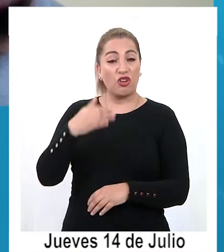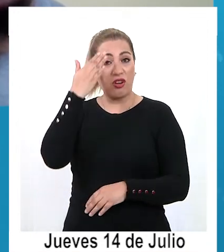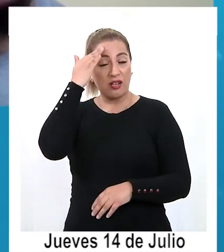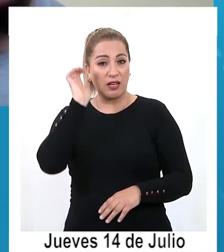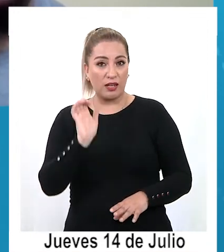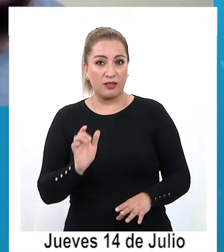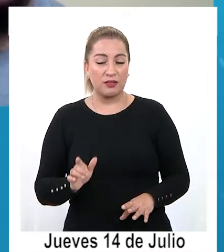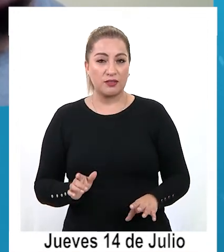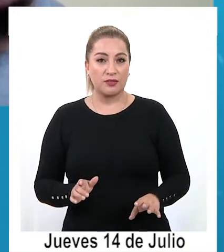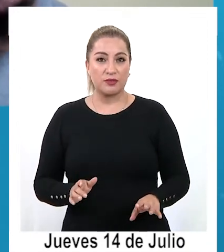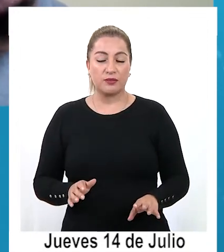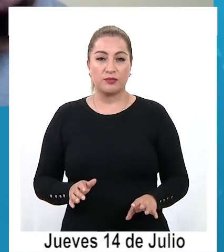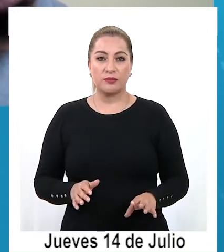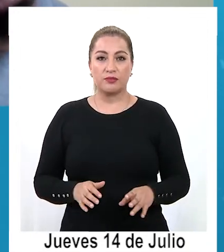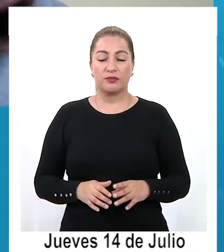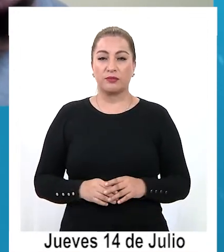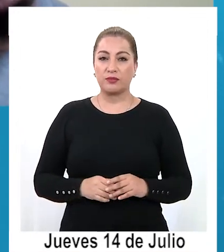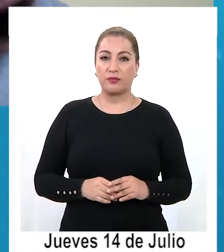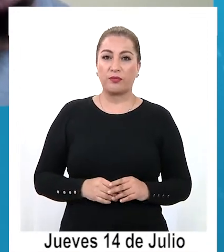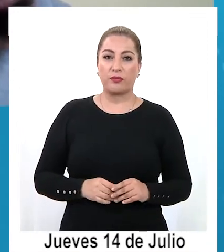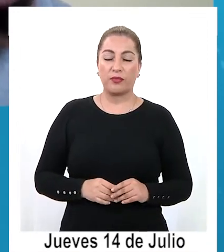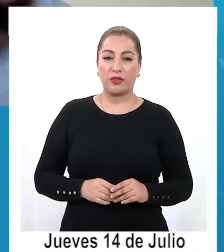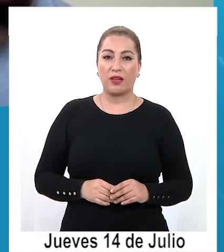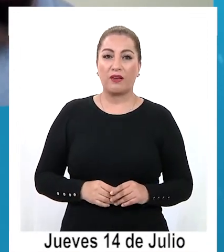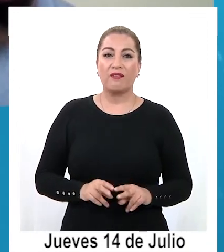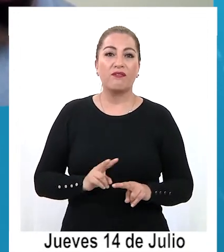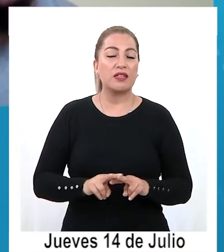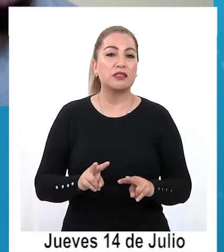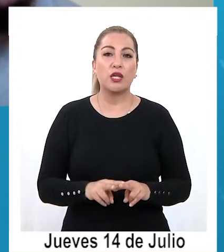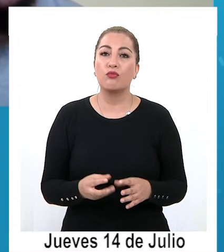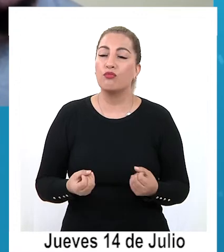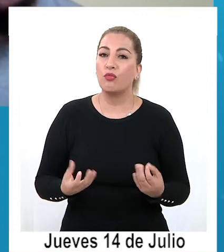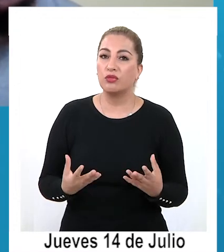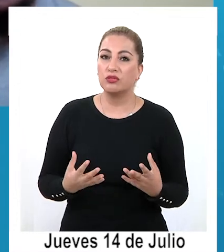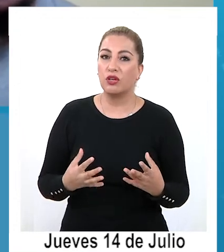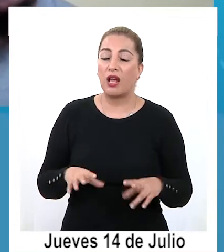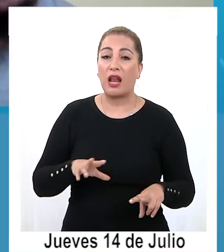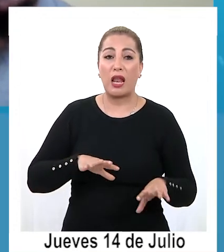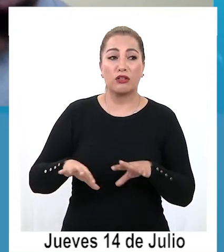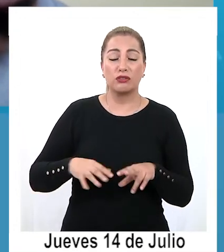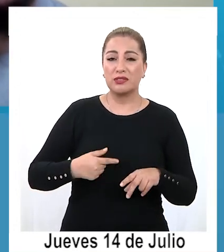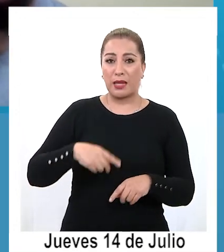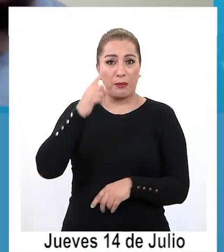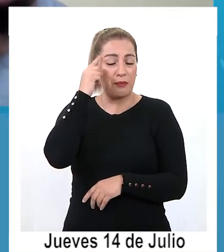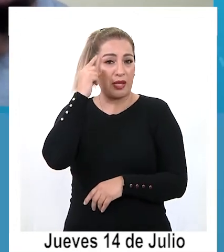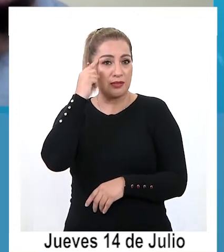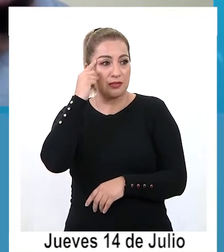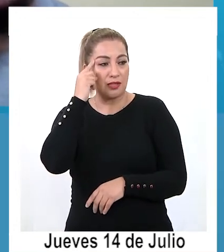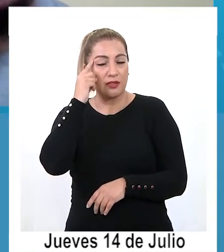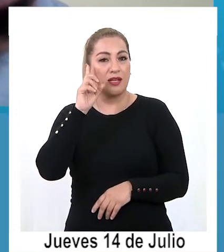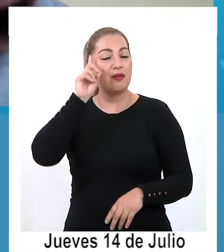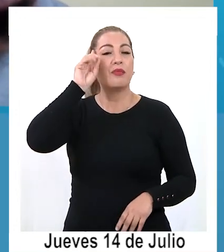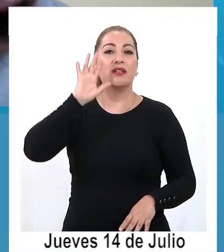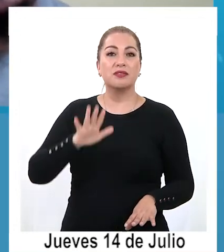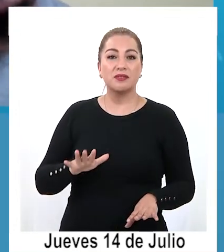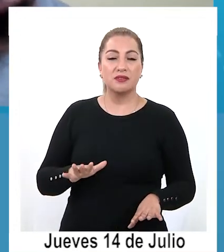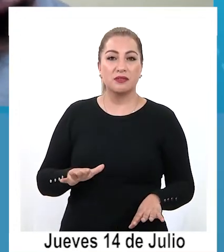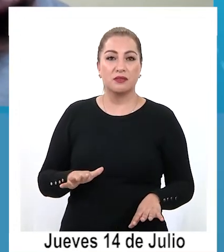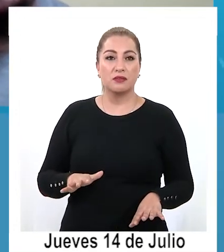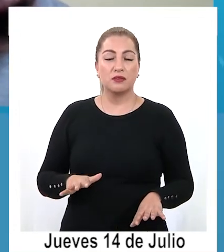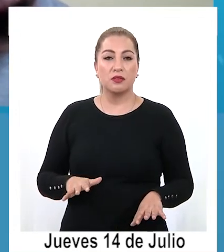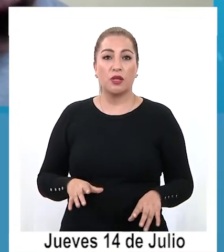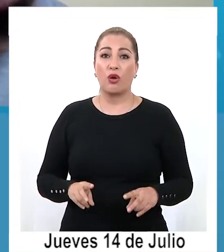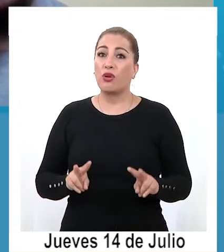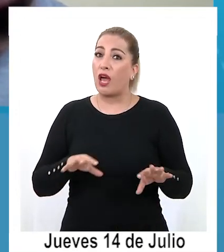que se va a jugar mucho en el área pequeña en la cual estamos entrando para ver definiciones y gestos. Un